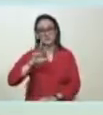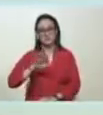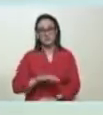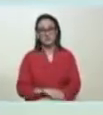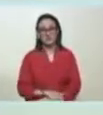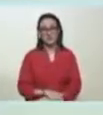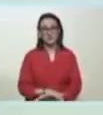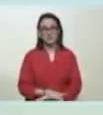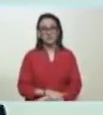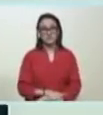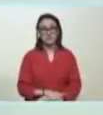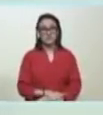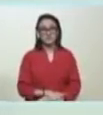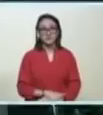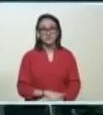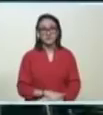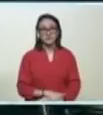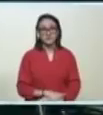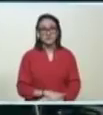2019-2025.